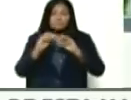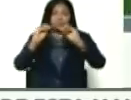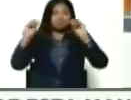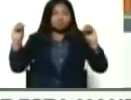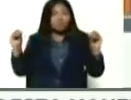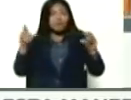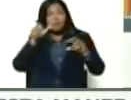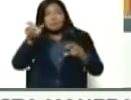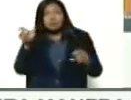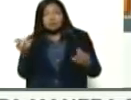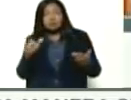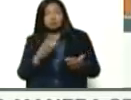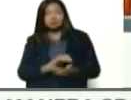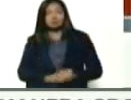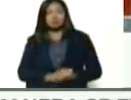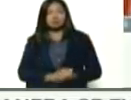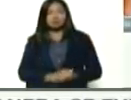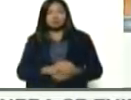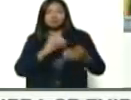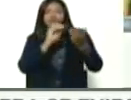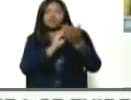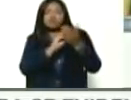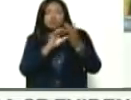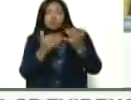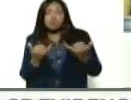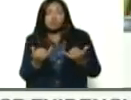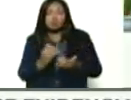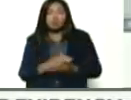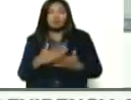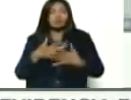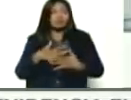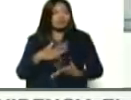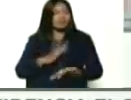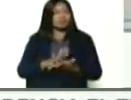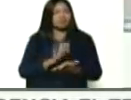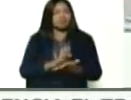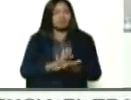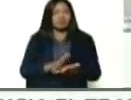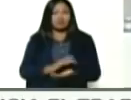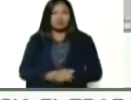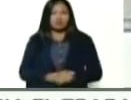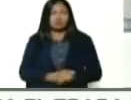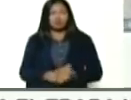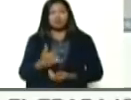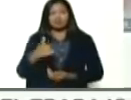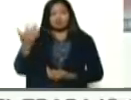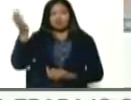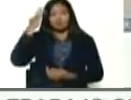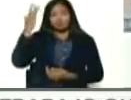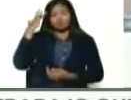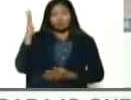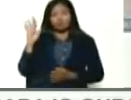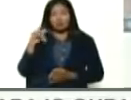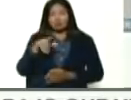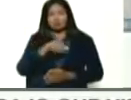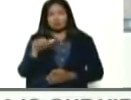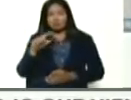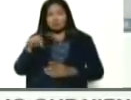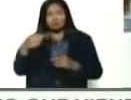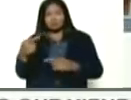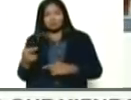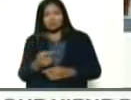a la gente qué se relaja yo sé esta semana que